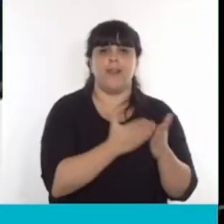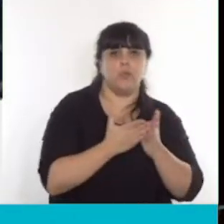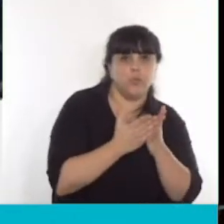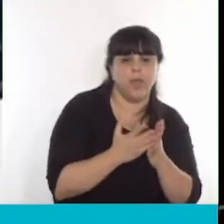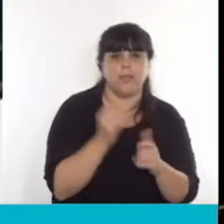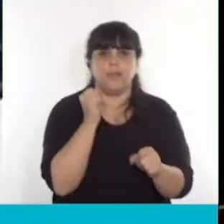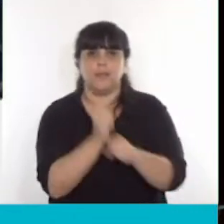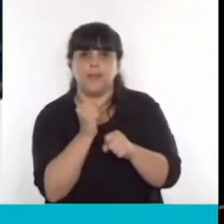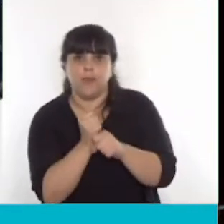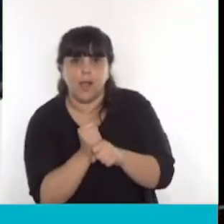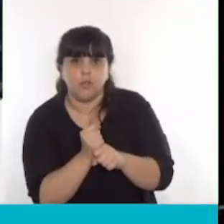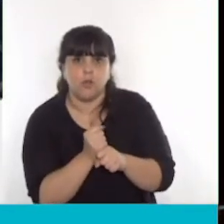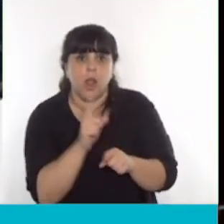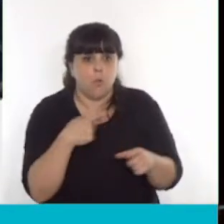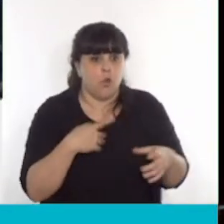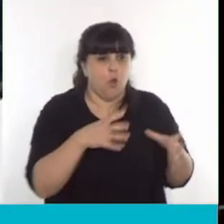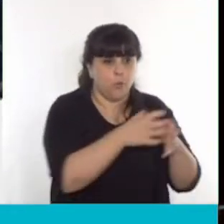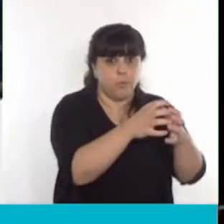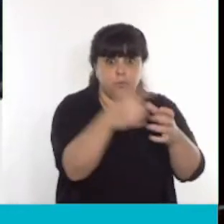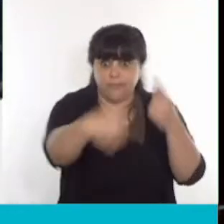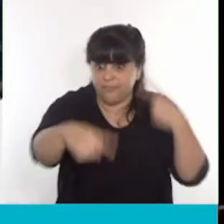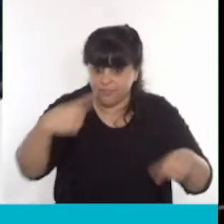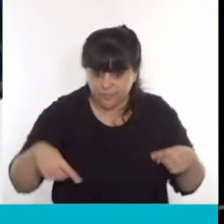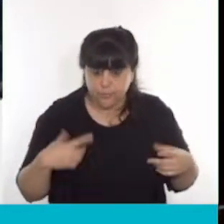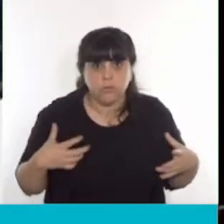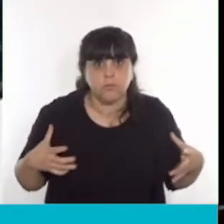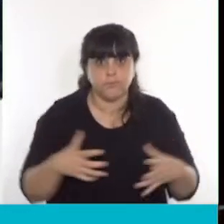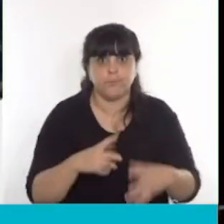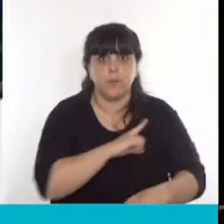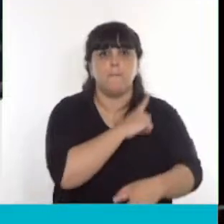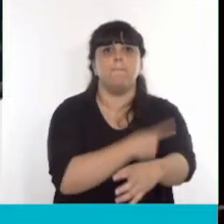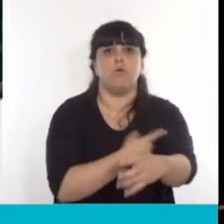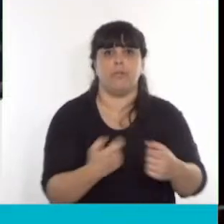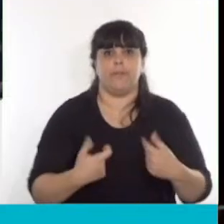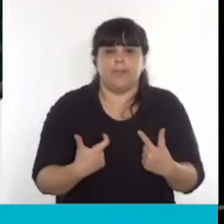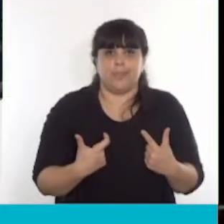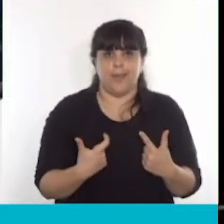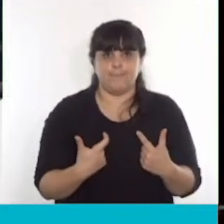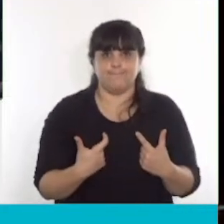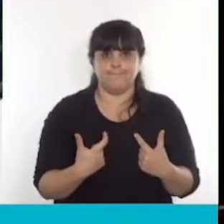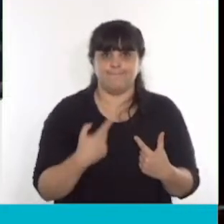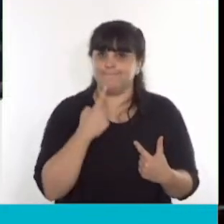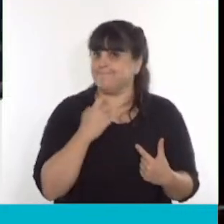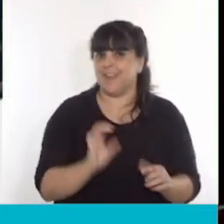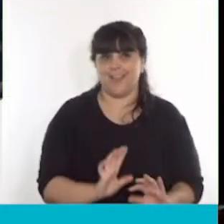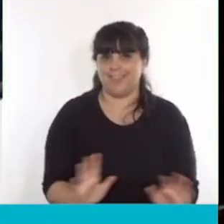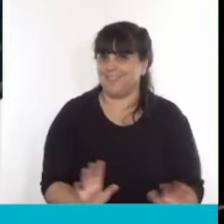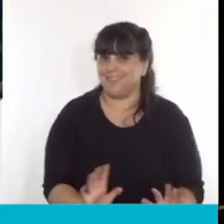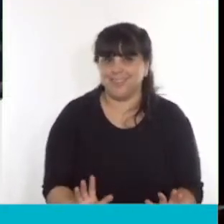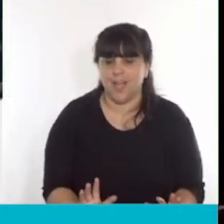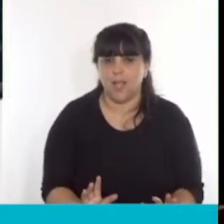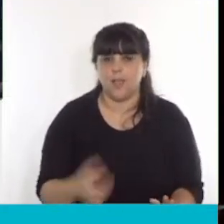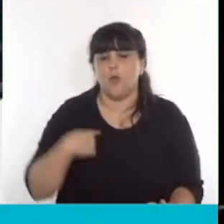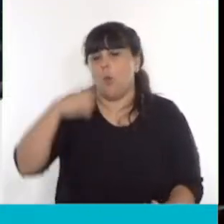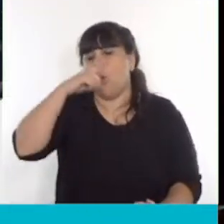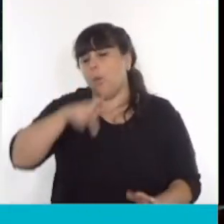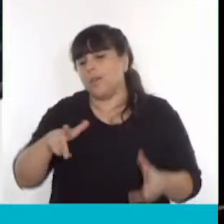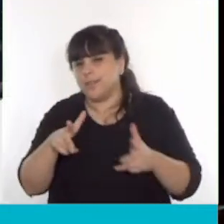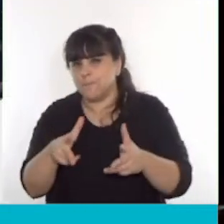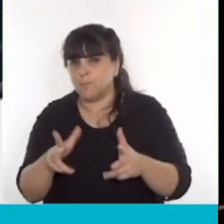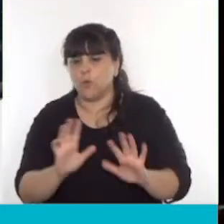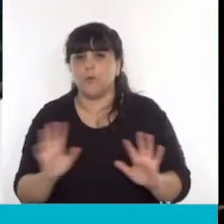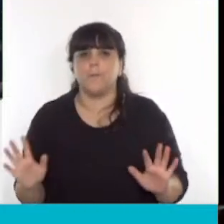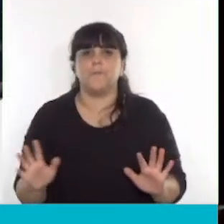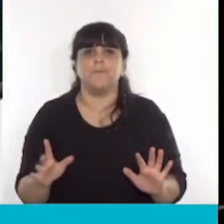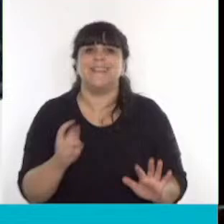diferentes sectores. Entonces, señor presidente, para terminar, me parece que es